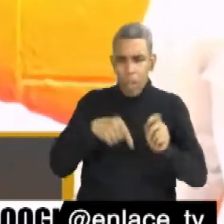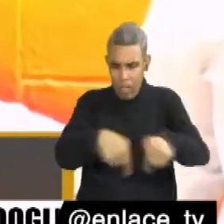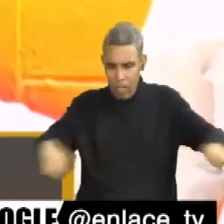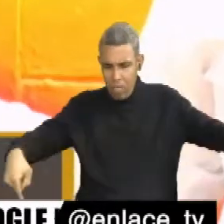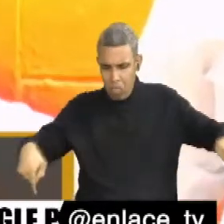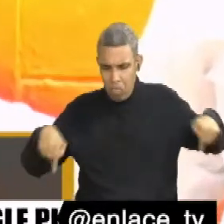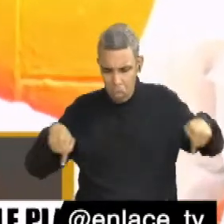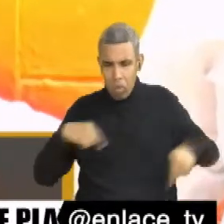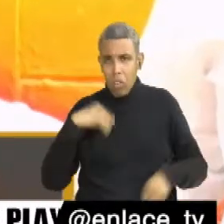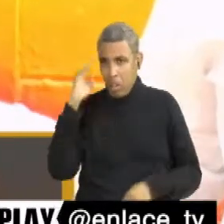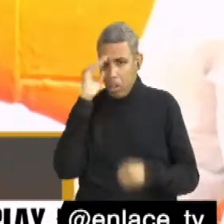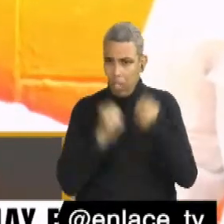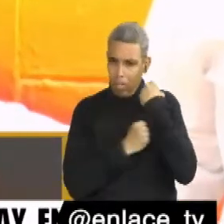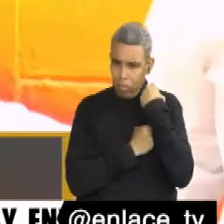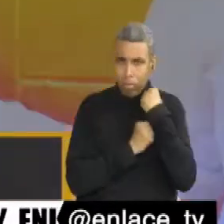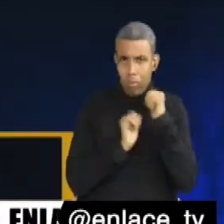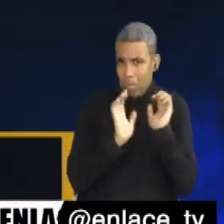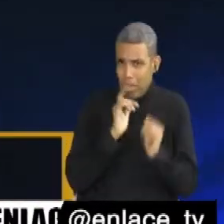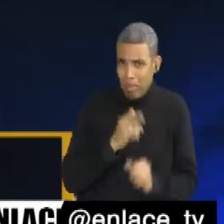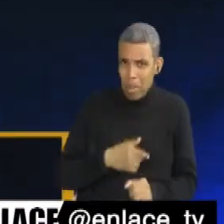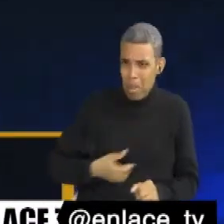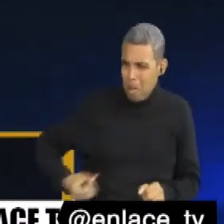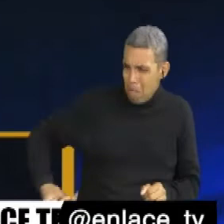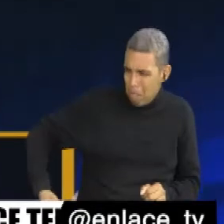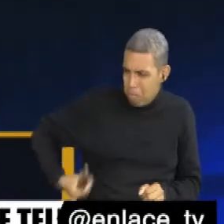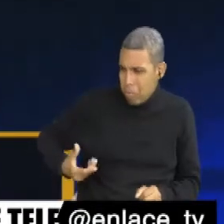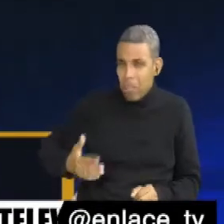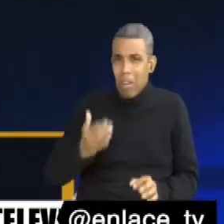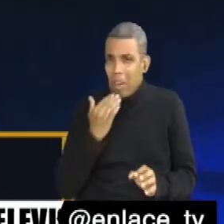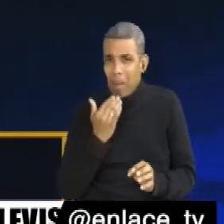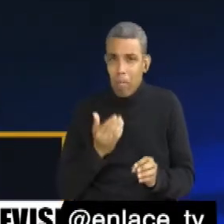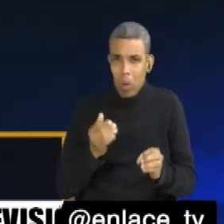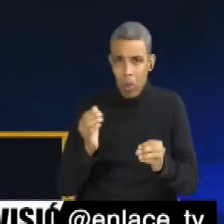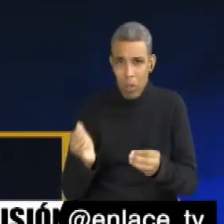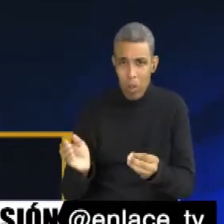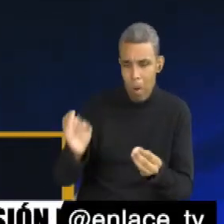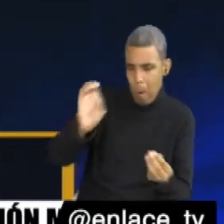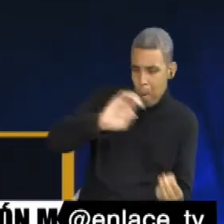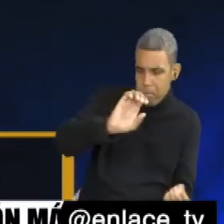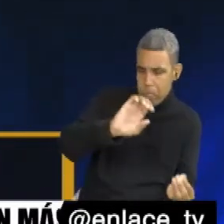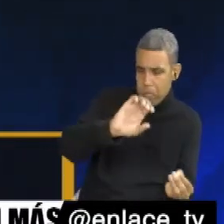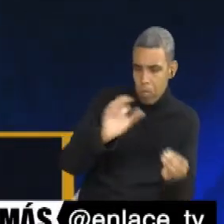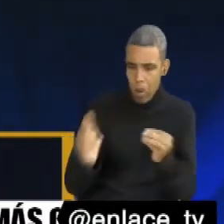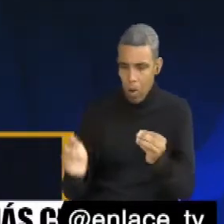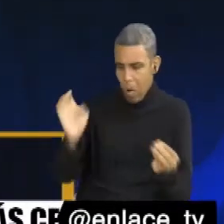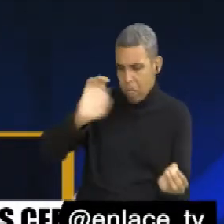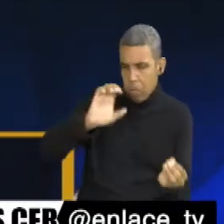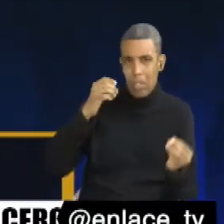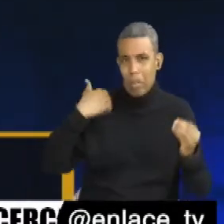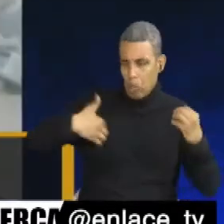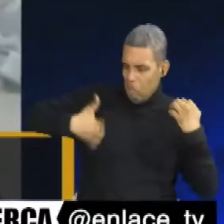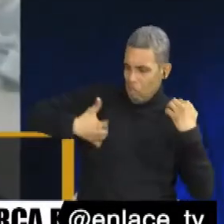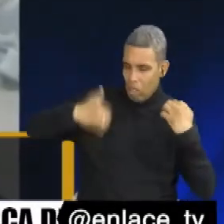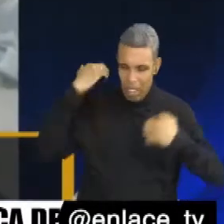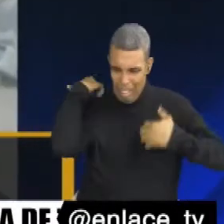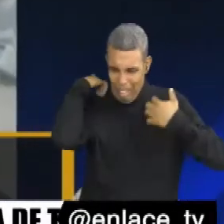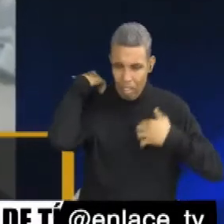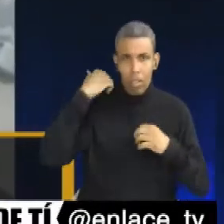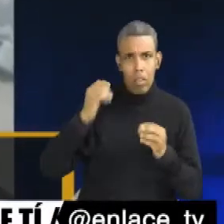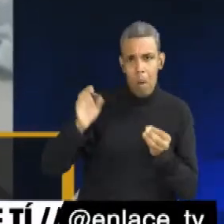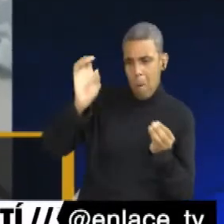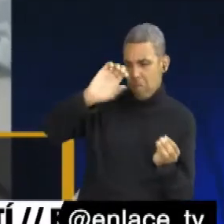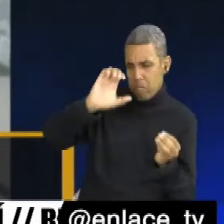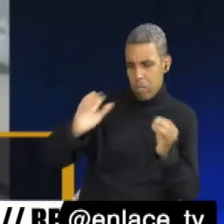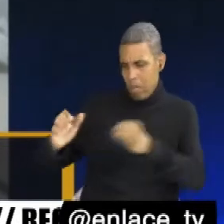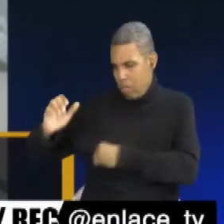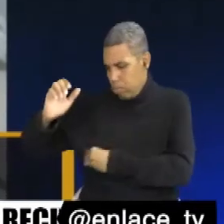soldados para quemarse unas agujas, donde se aplican un alcohol y después se aplican candela, pero son unos procedimientos normales,